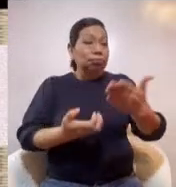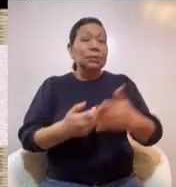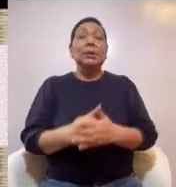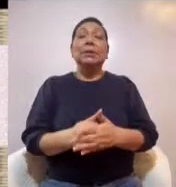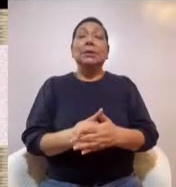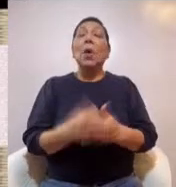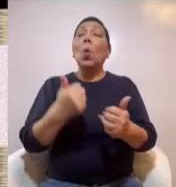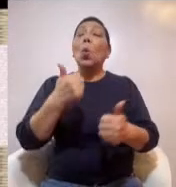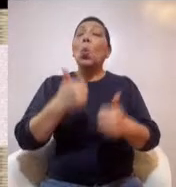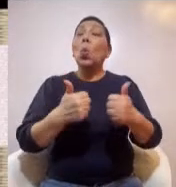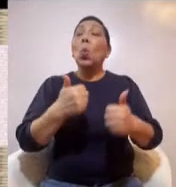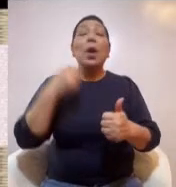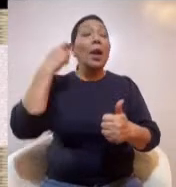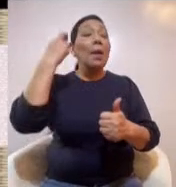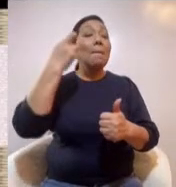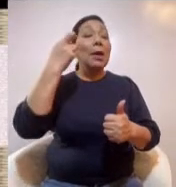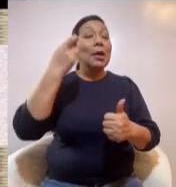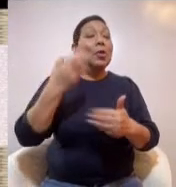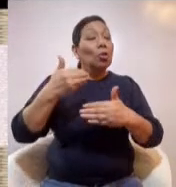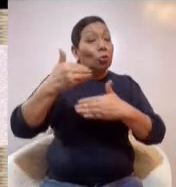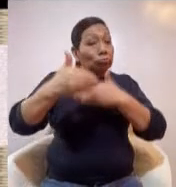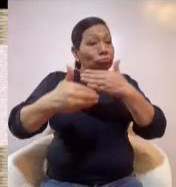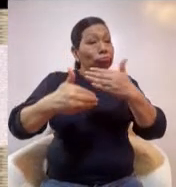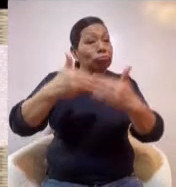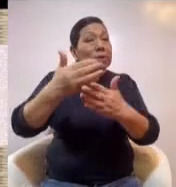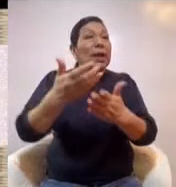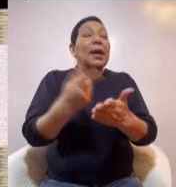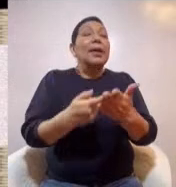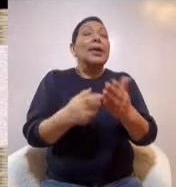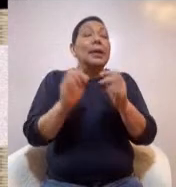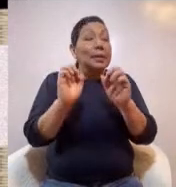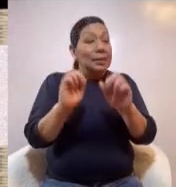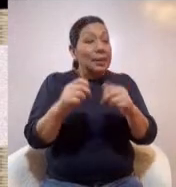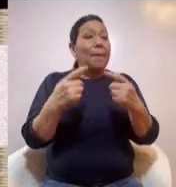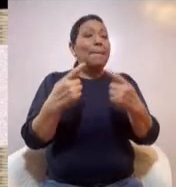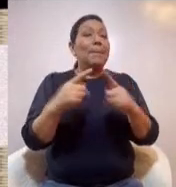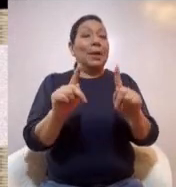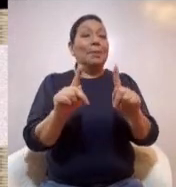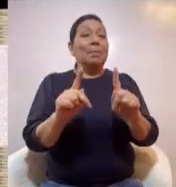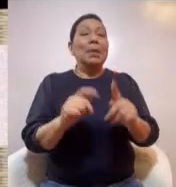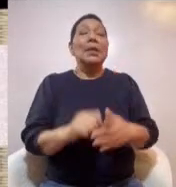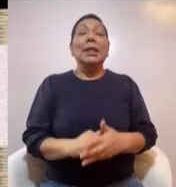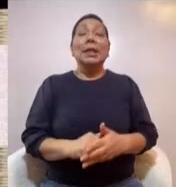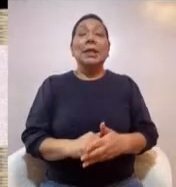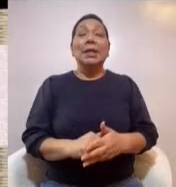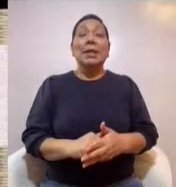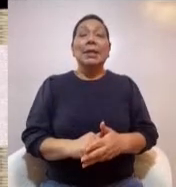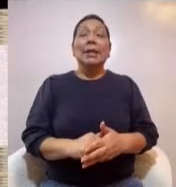para poder evidenciar cuáles son las políticas que van avanzando y que permiten